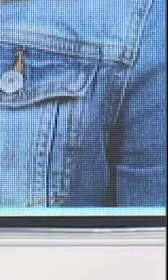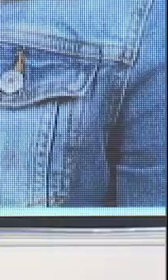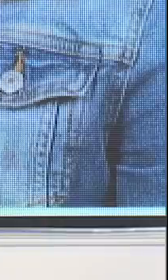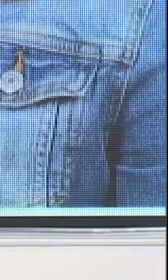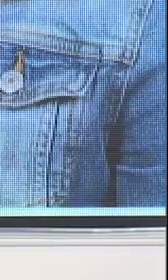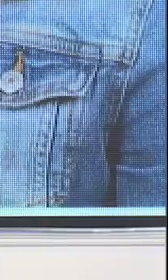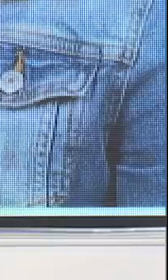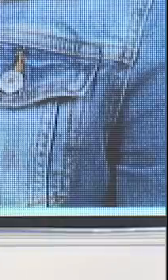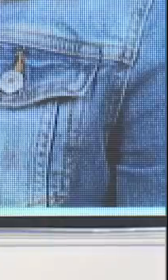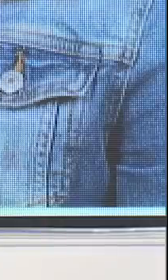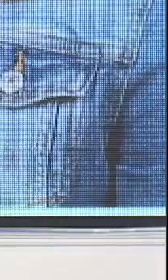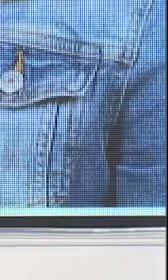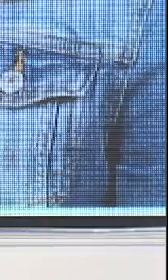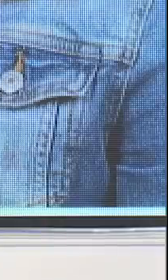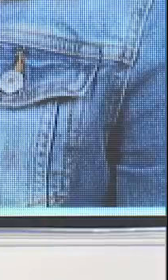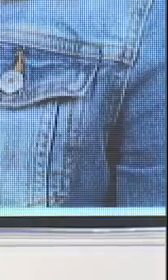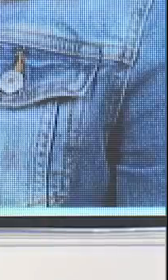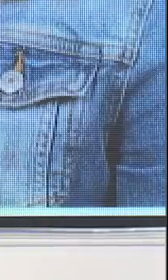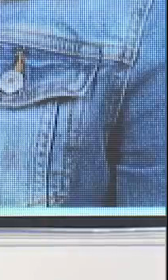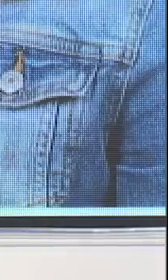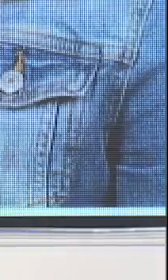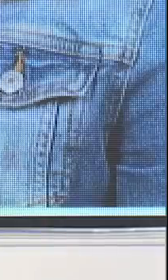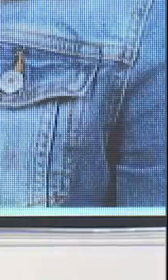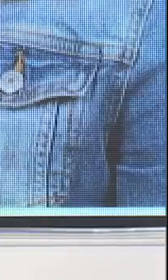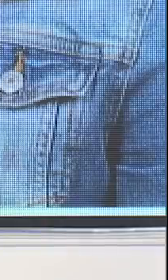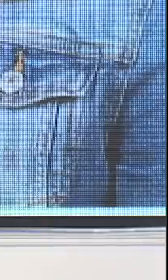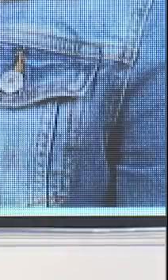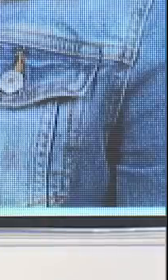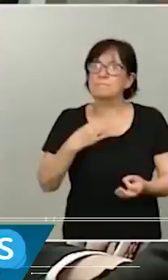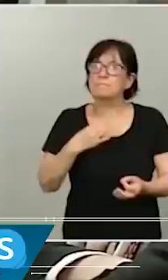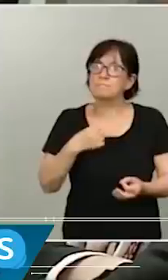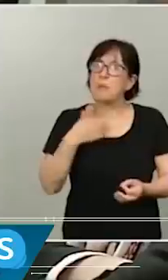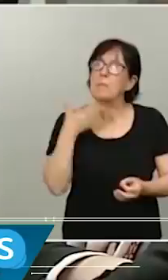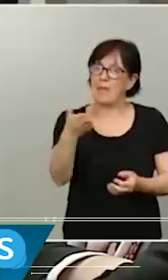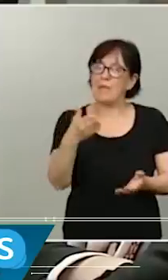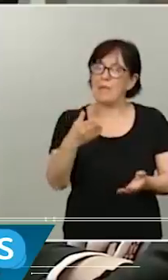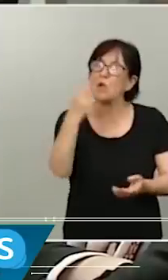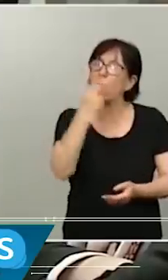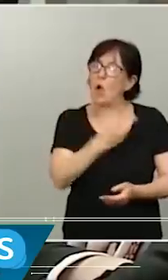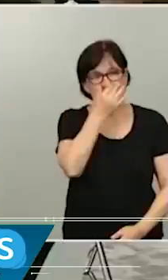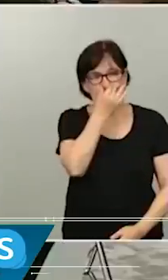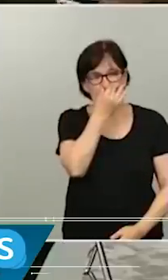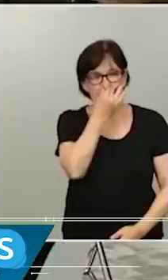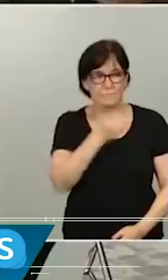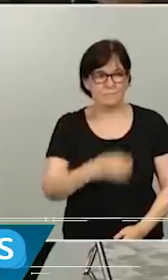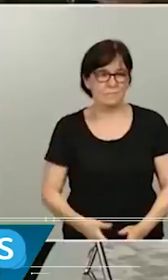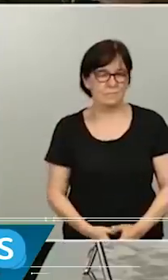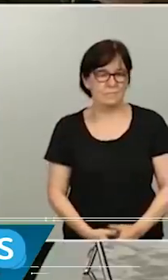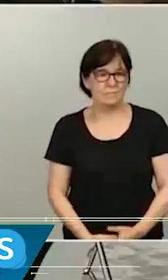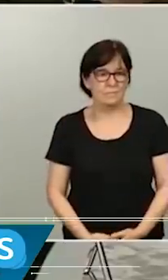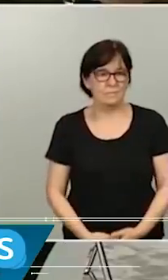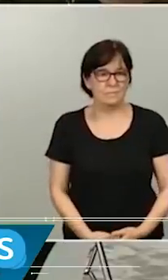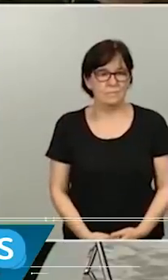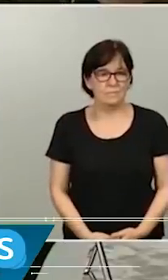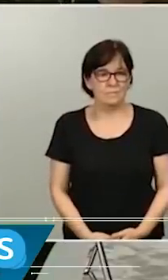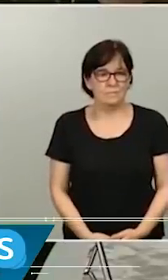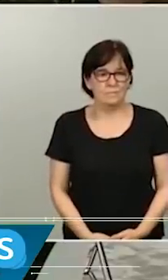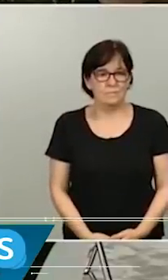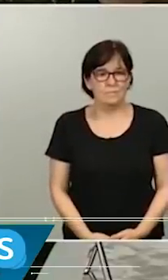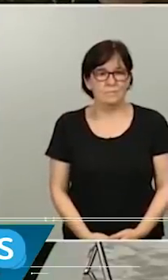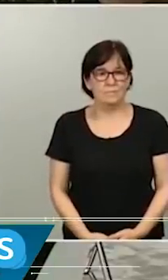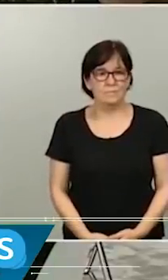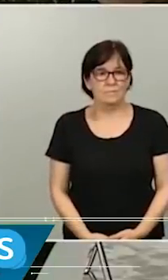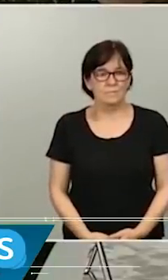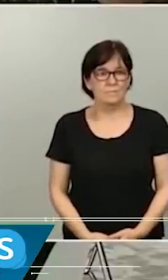exacto, yo creo que al final la verdad tiene que ser saldrá a la luz, se sabrá que aquí ha habido más de 40.000 muertos, que se han hecho las cosas